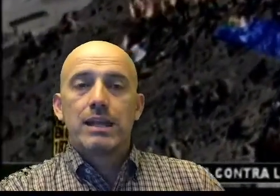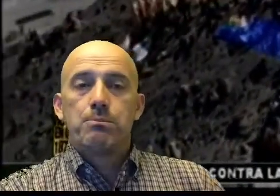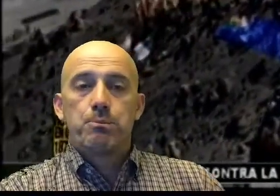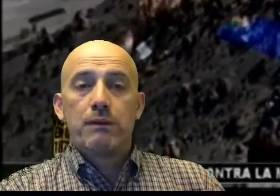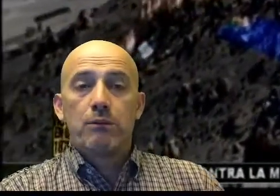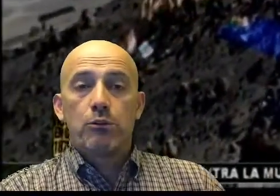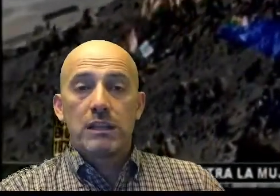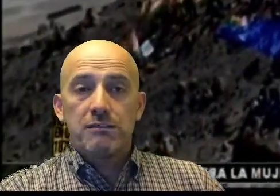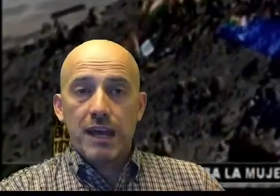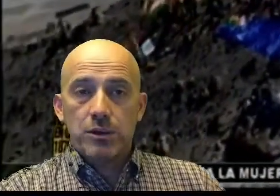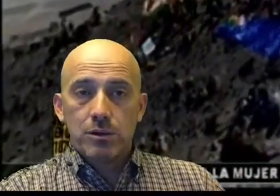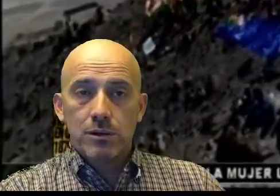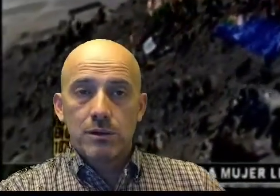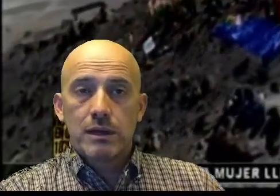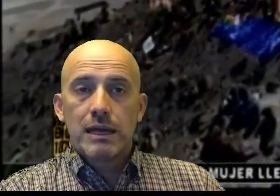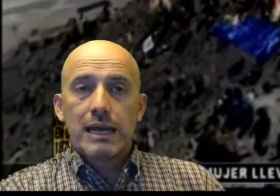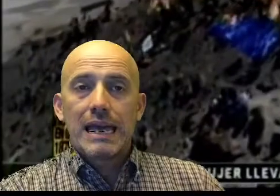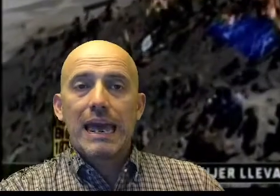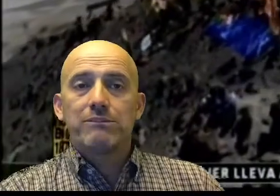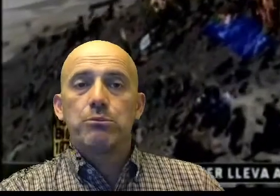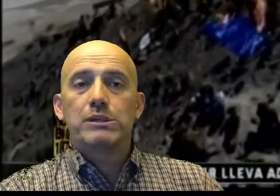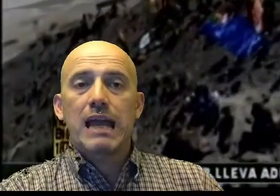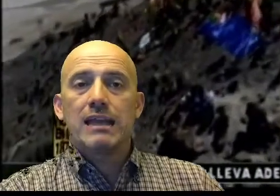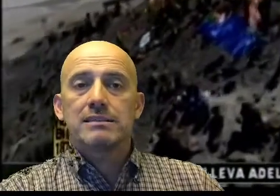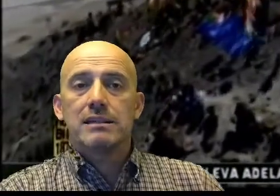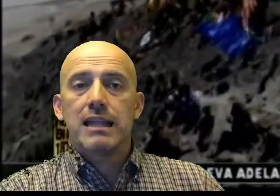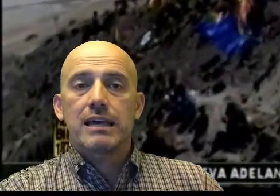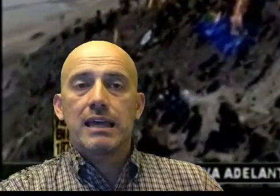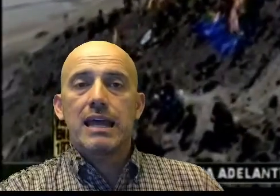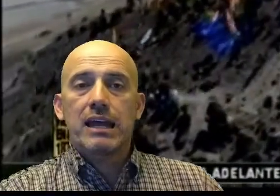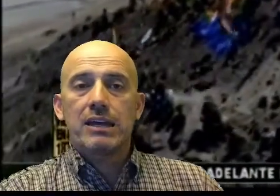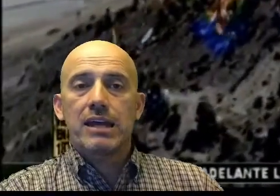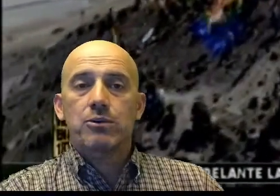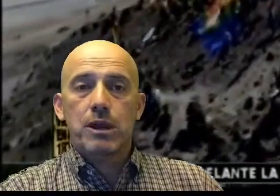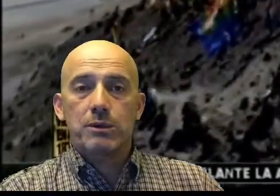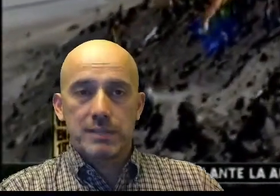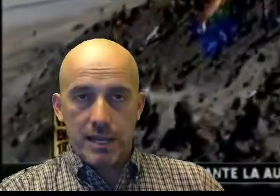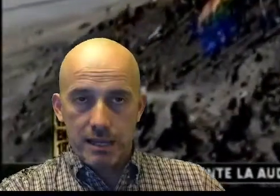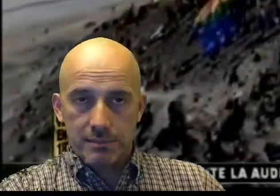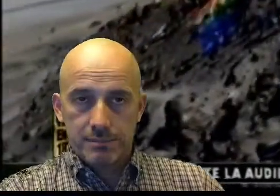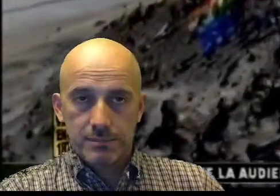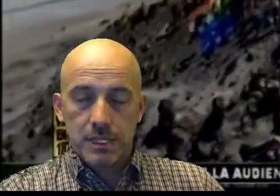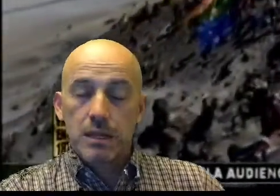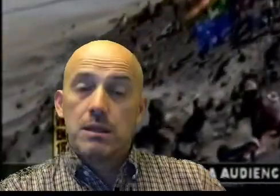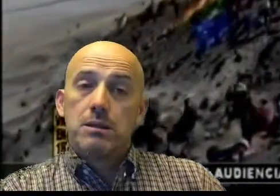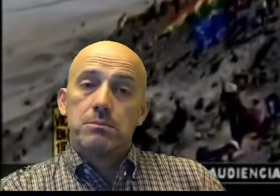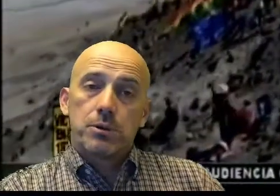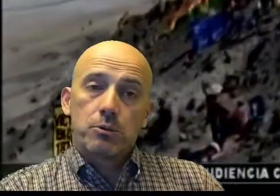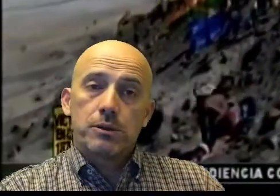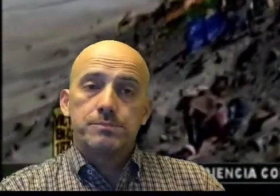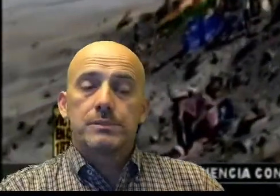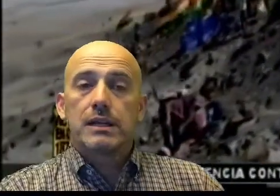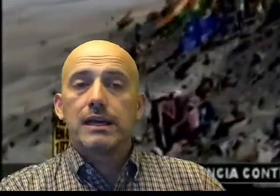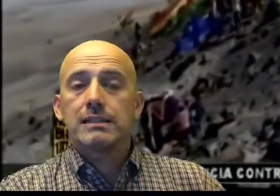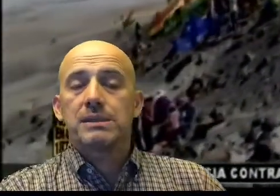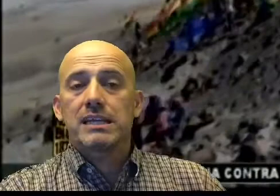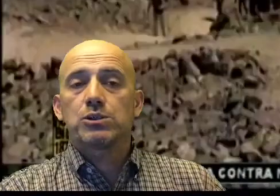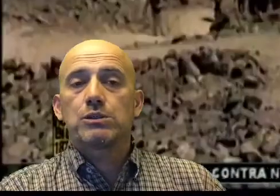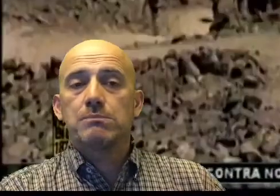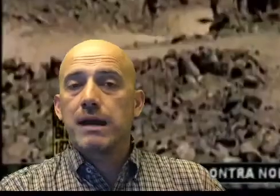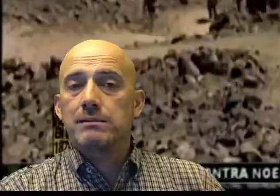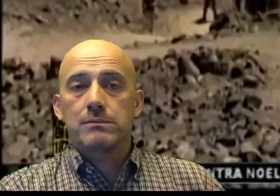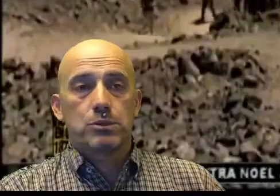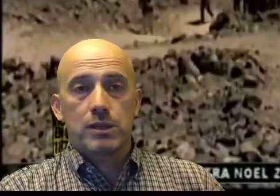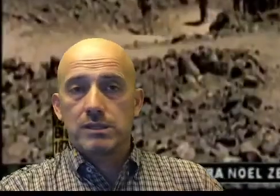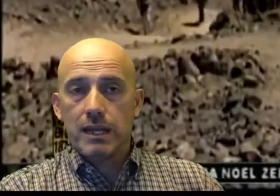del pueblo boliviano evo morales la quiera callar con agua salada pero bueno este